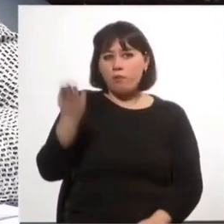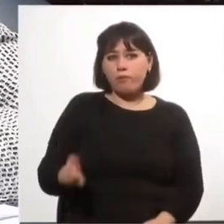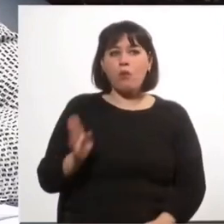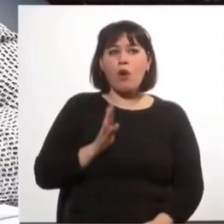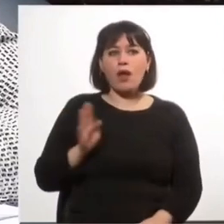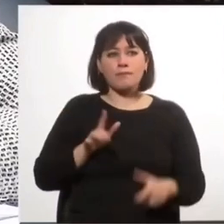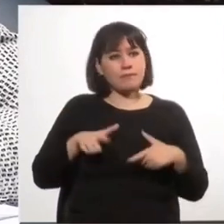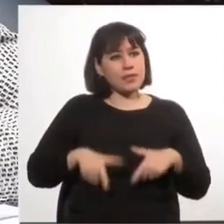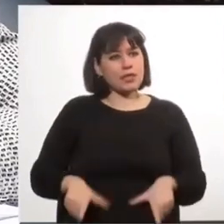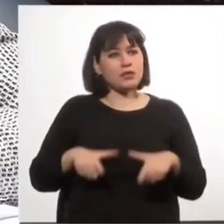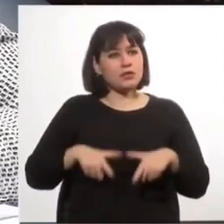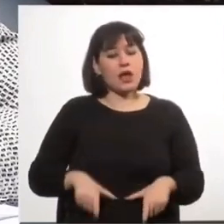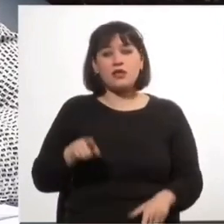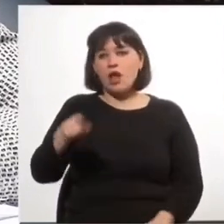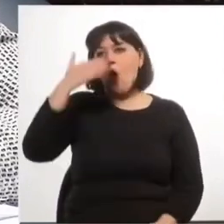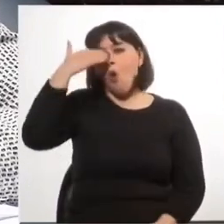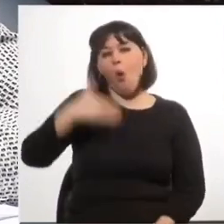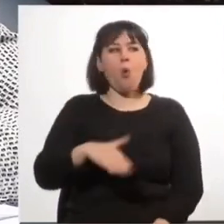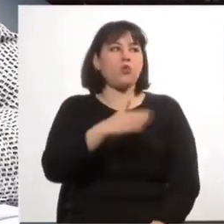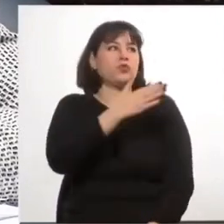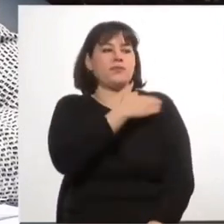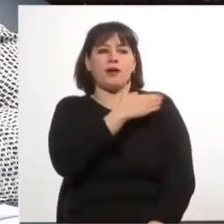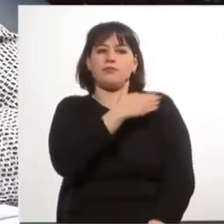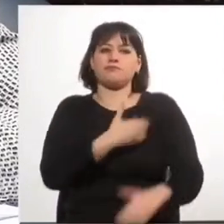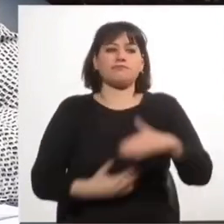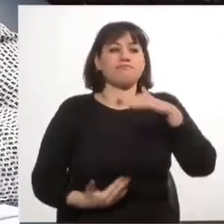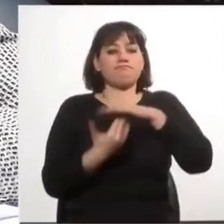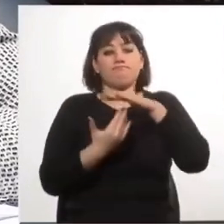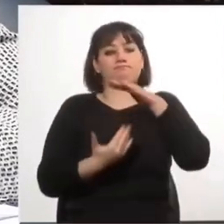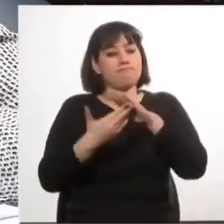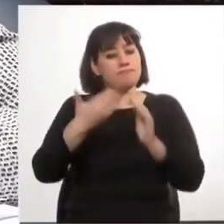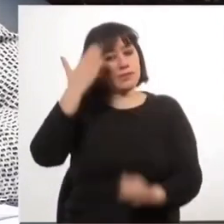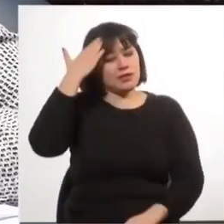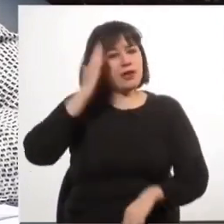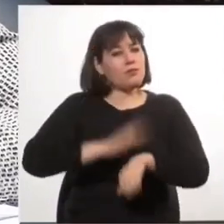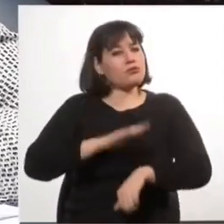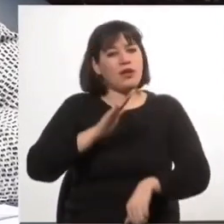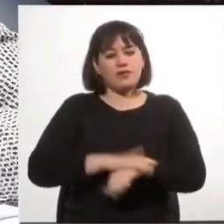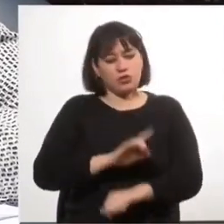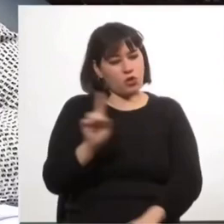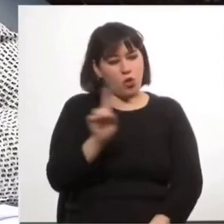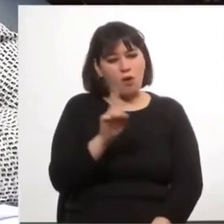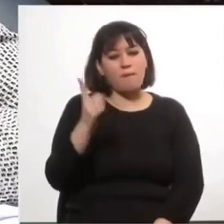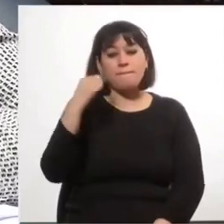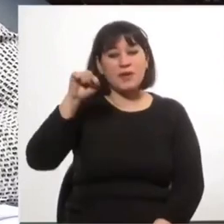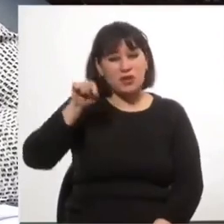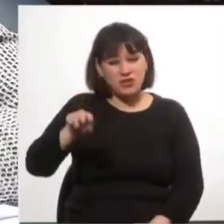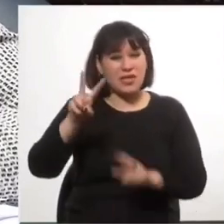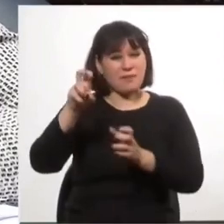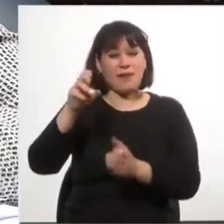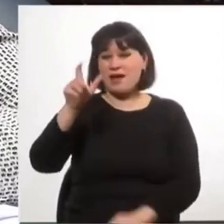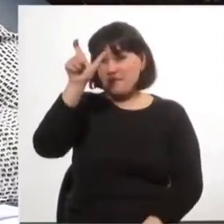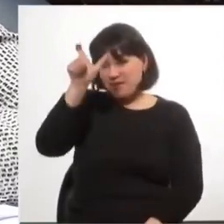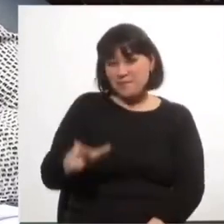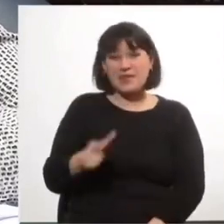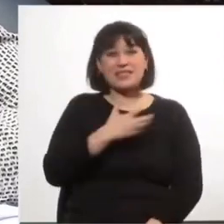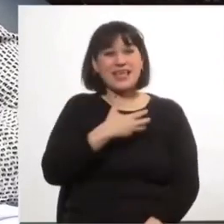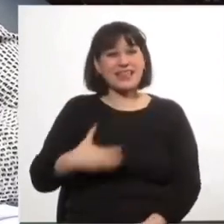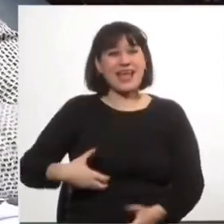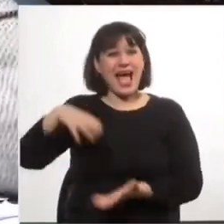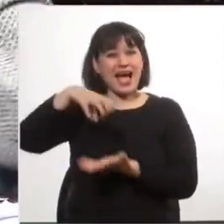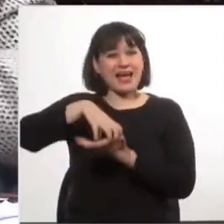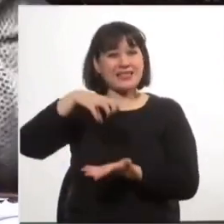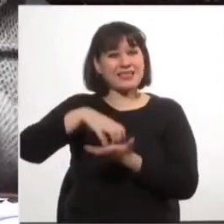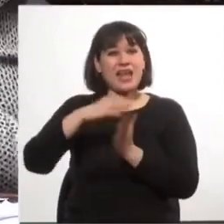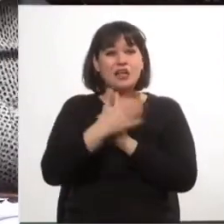aunque finalmente es la última responsable de todo esto, pero no me cabe duda que la cabeza de la Agencia Nacional de la Vivienda no está